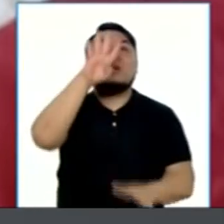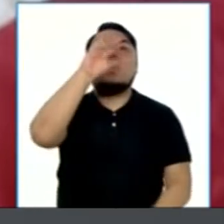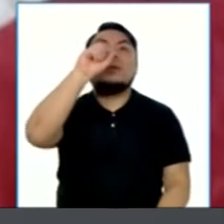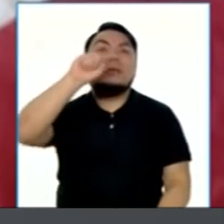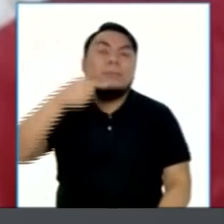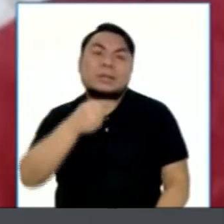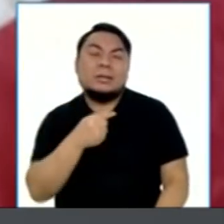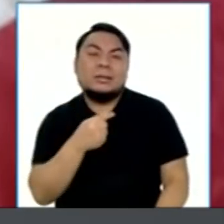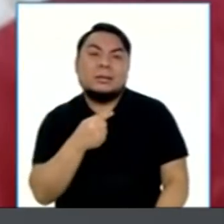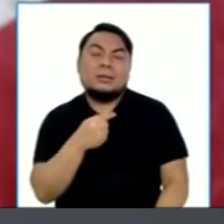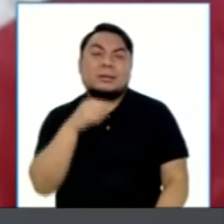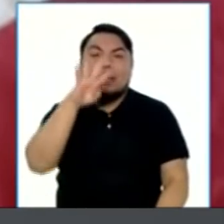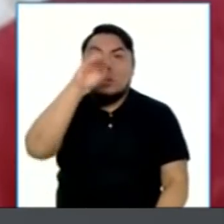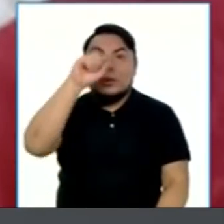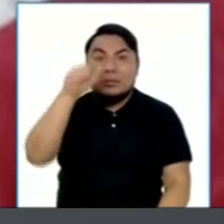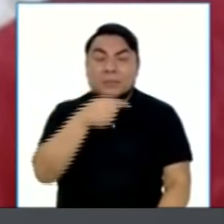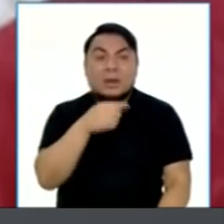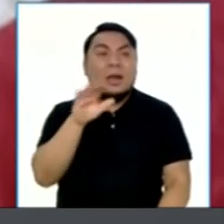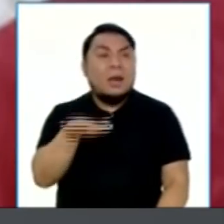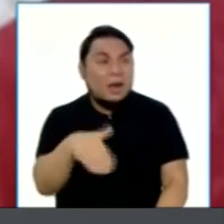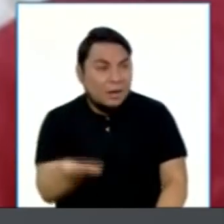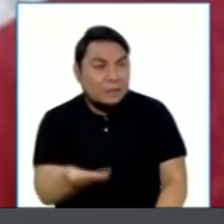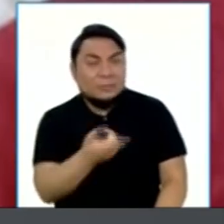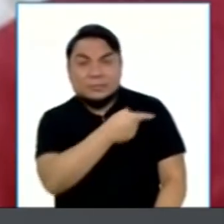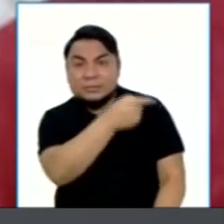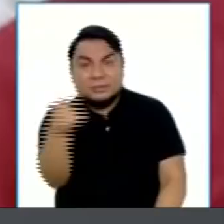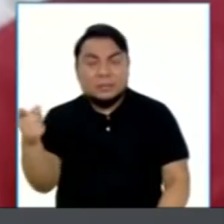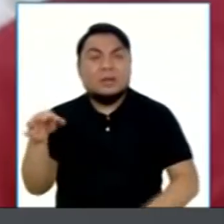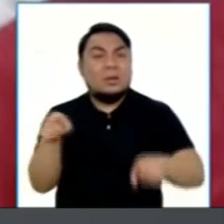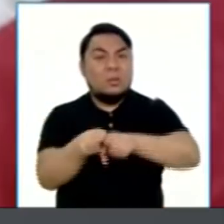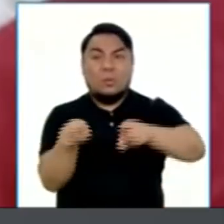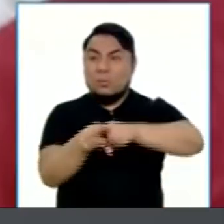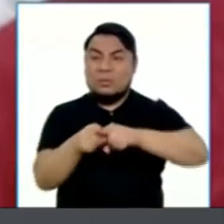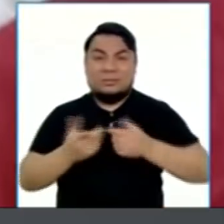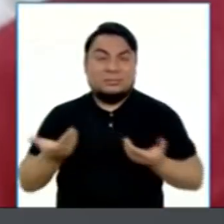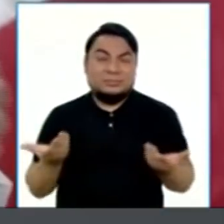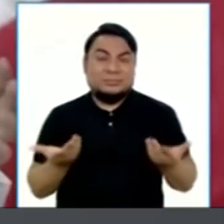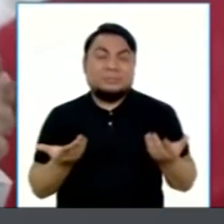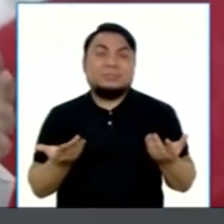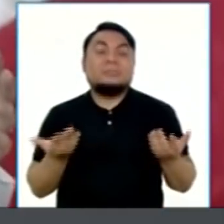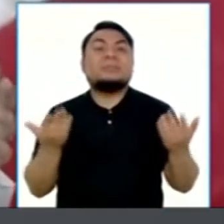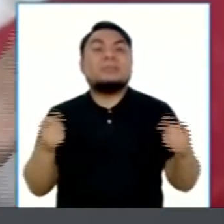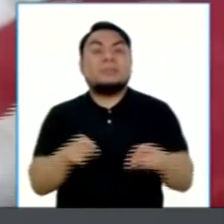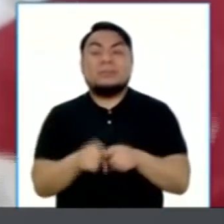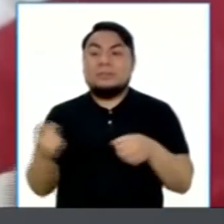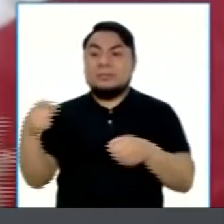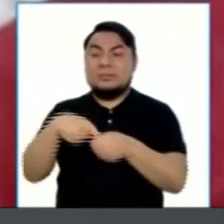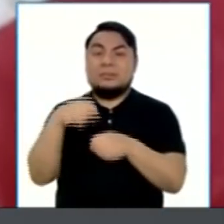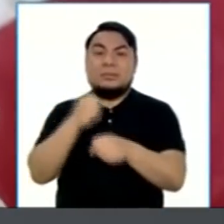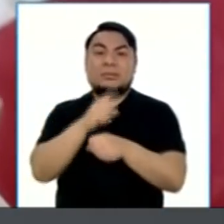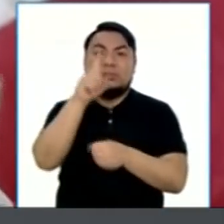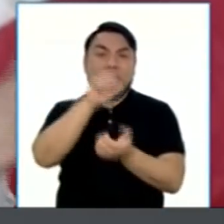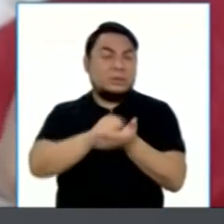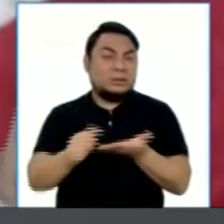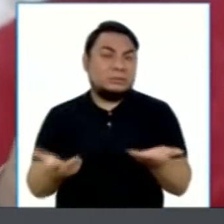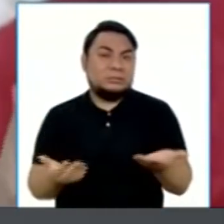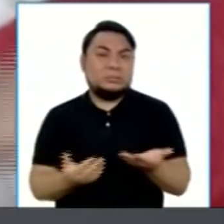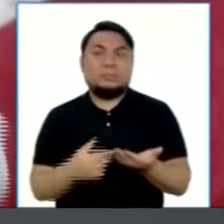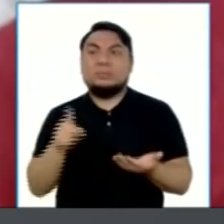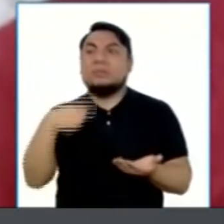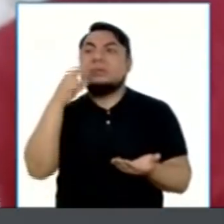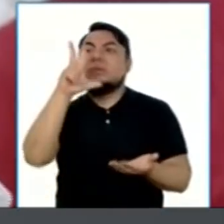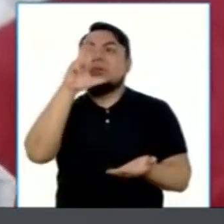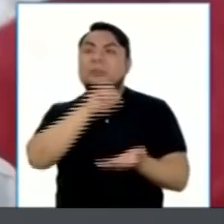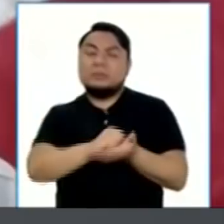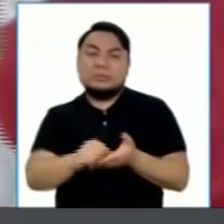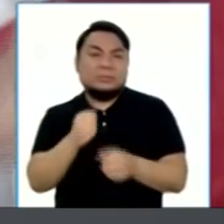40.000 casos que existen en las mismas circunstancias y que son contratados por un mes, a otros